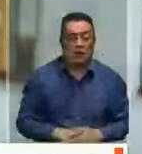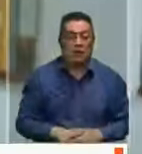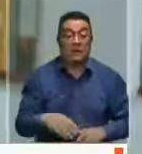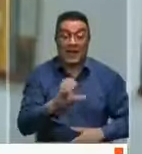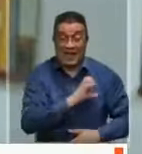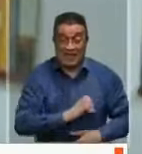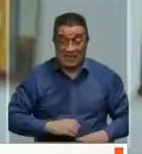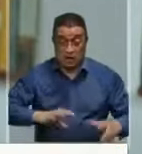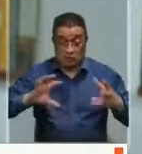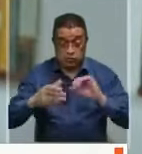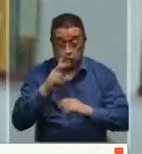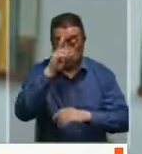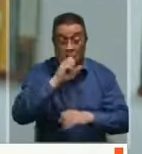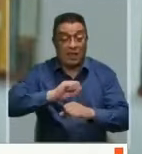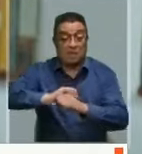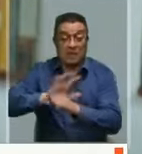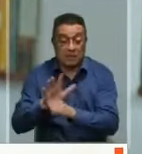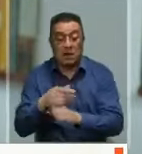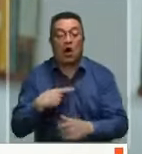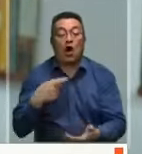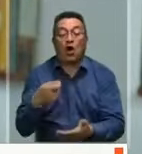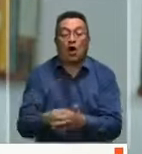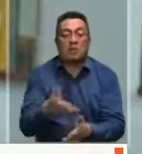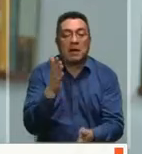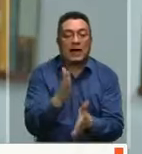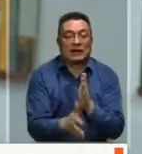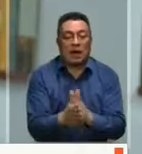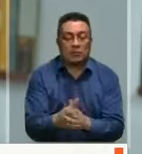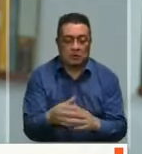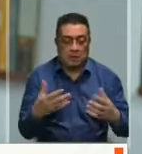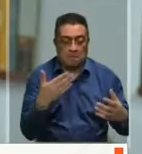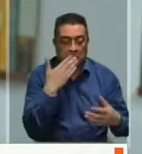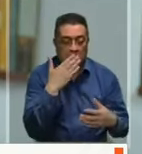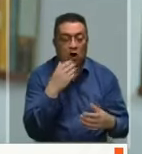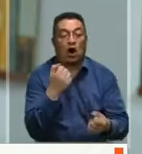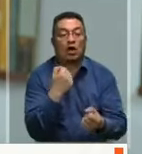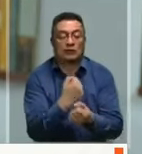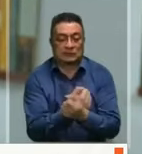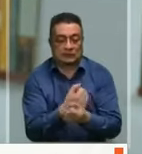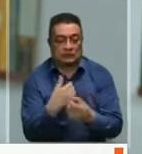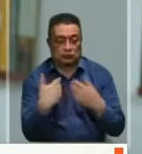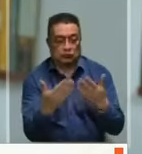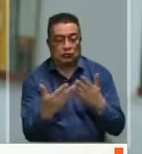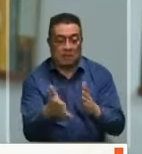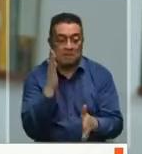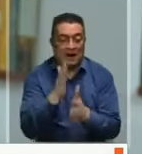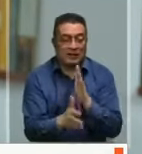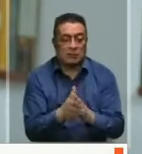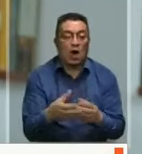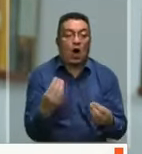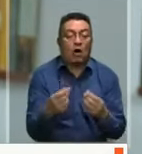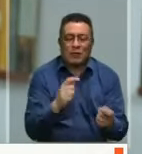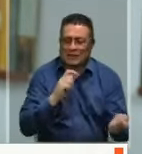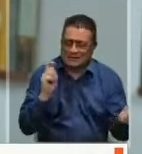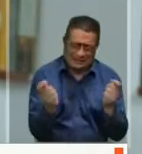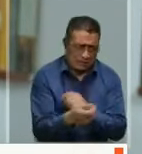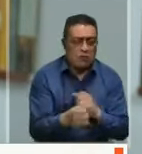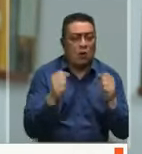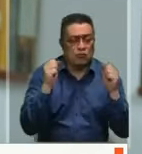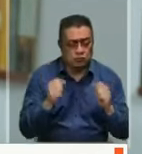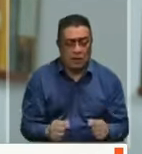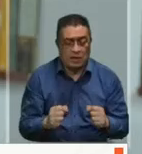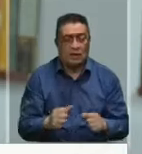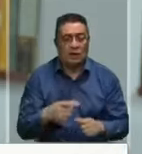excepción, al igual que la pandemia, nos va a permitir comprar más rápido y equipar de mejor forma a las policías. Caramba, ¿cómo cambiaría la situación si los